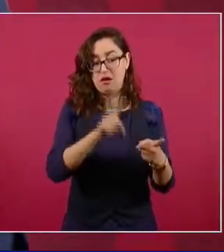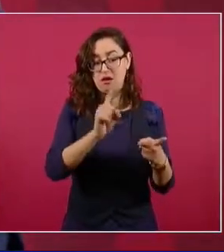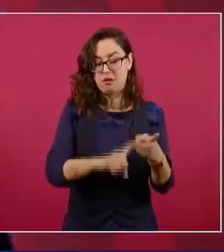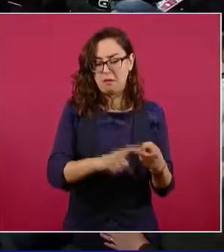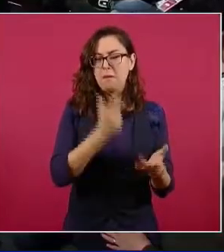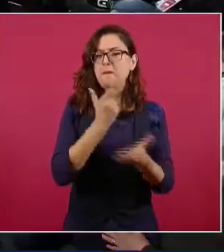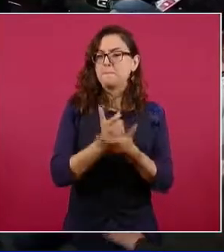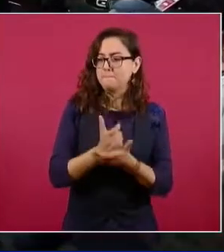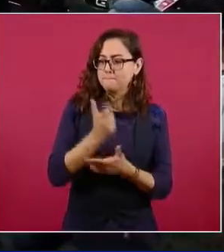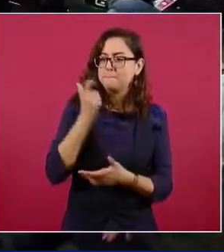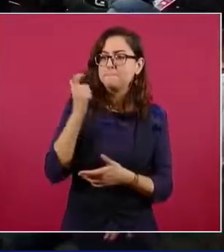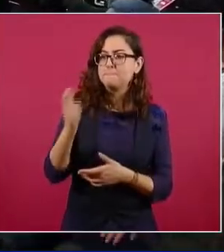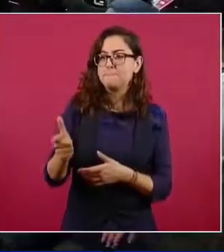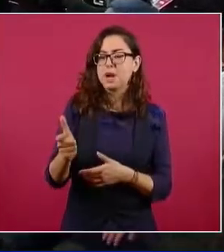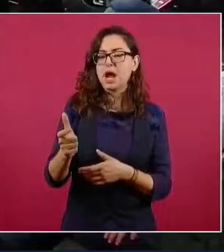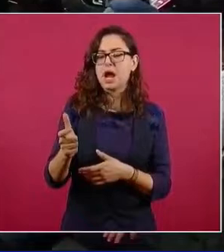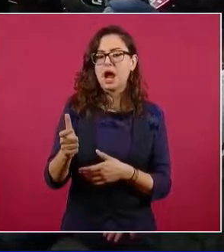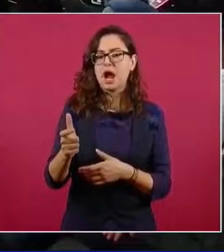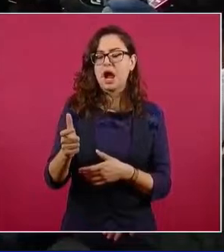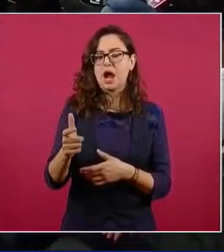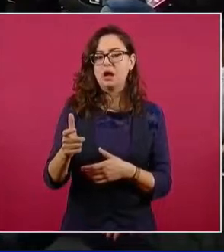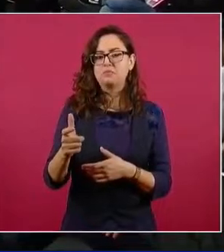para que no pagaran.